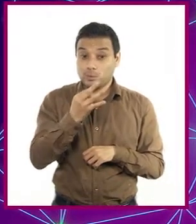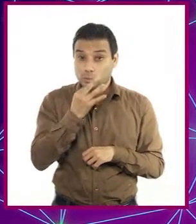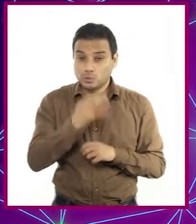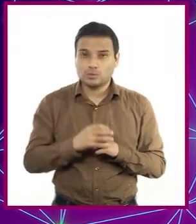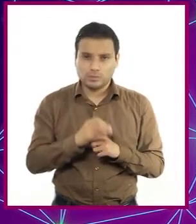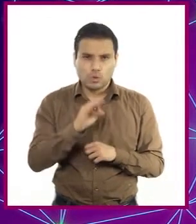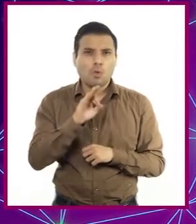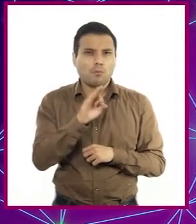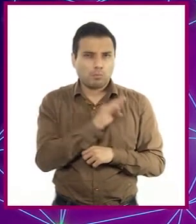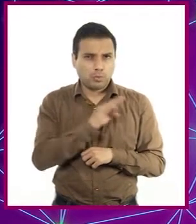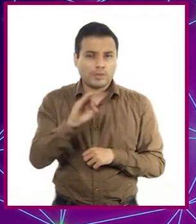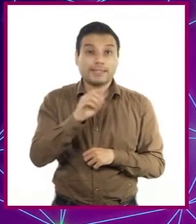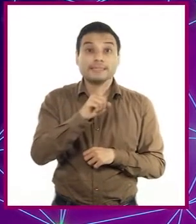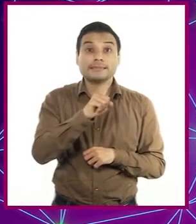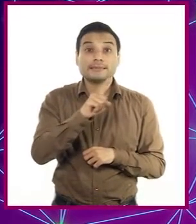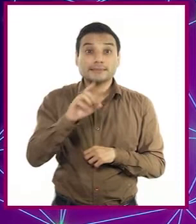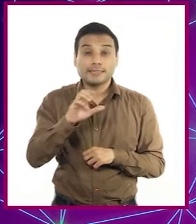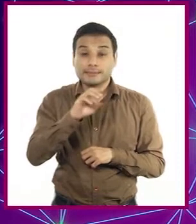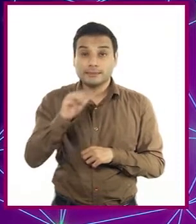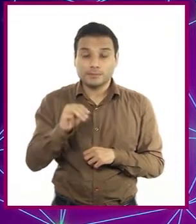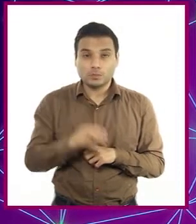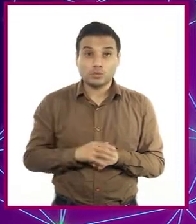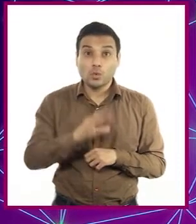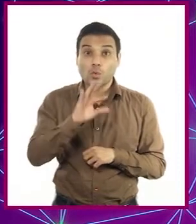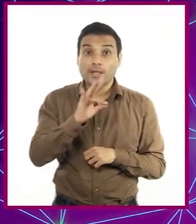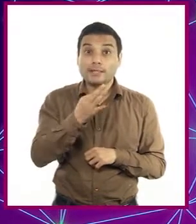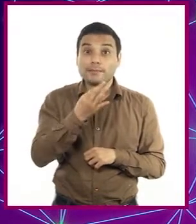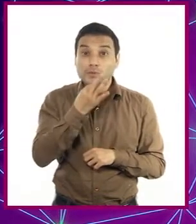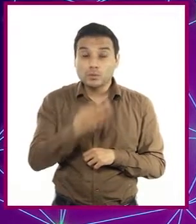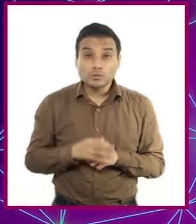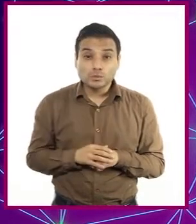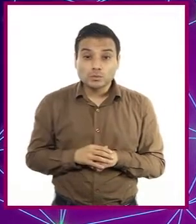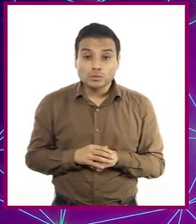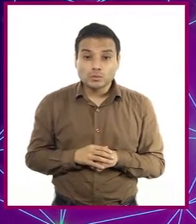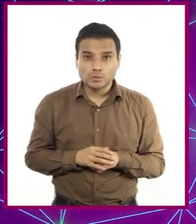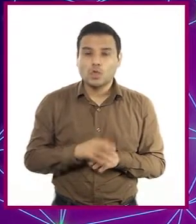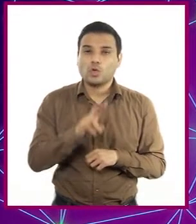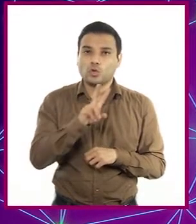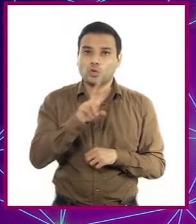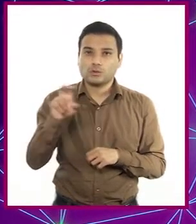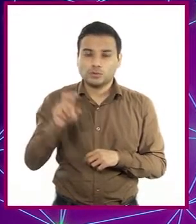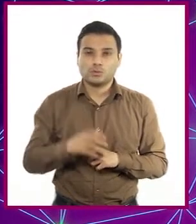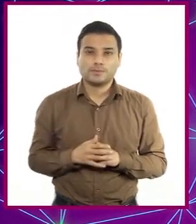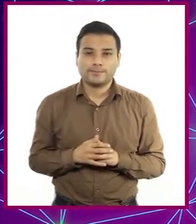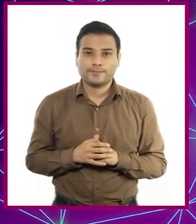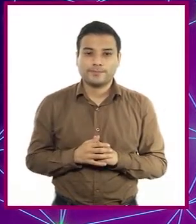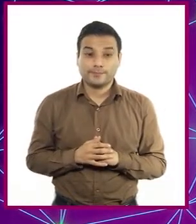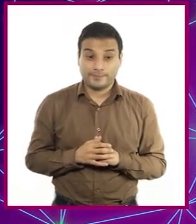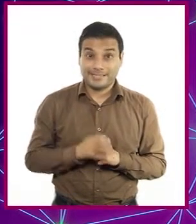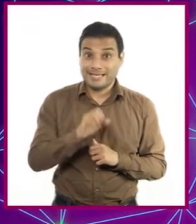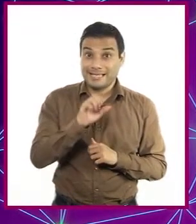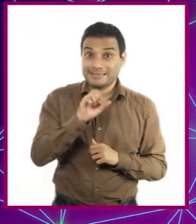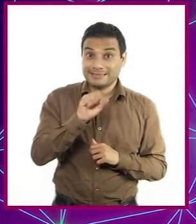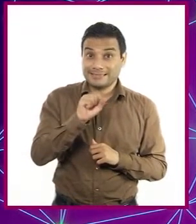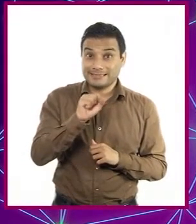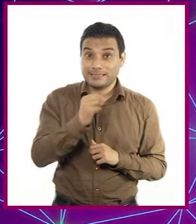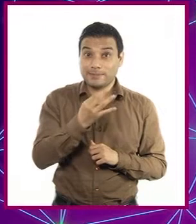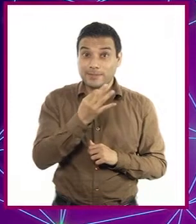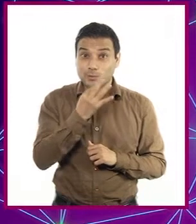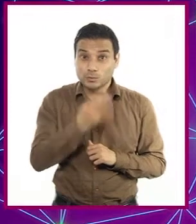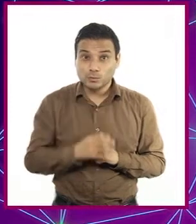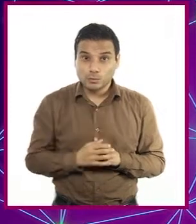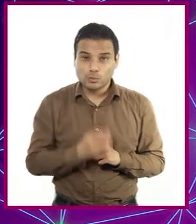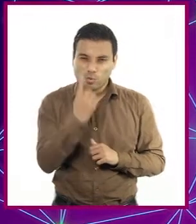cortar hasta 100 centímetros. En 40 minutos se pueden cortar hasta 200 centímetros. Y a los 60 minutos, es